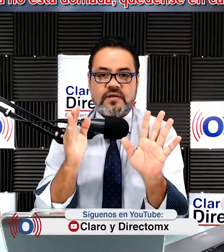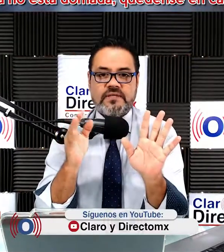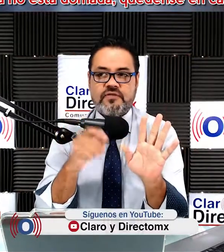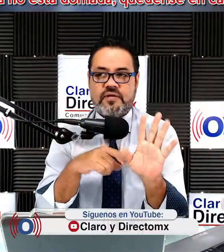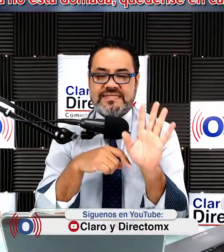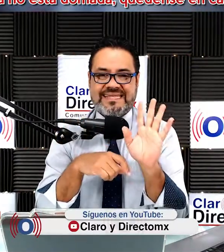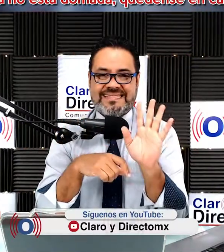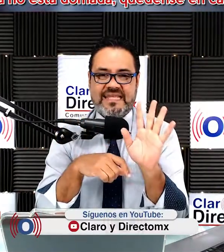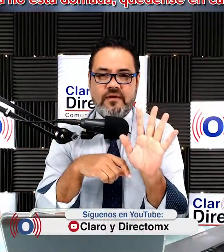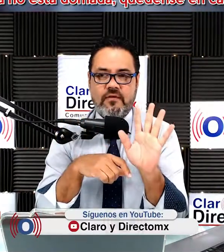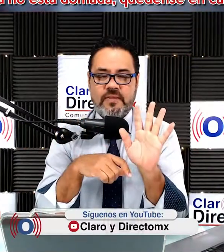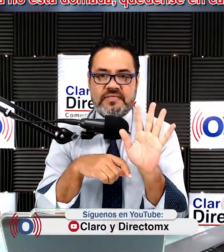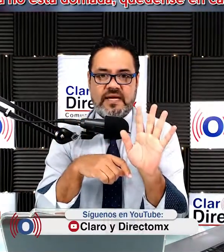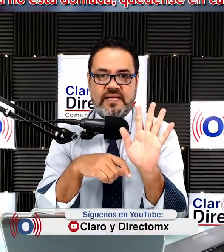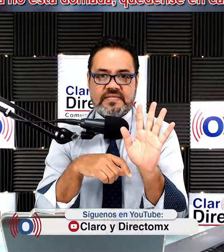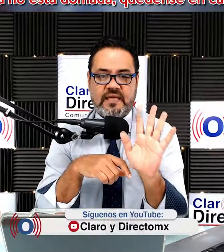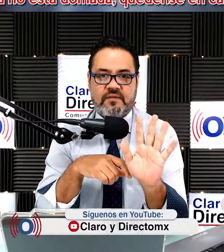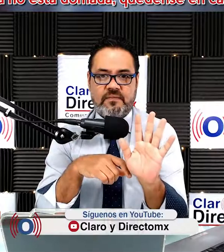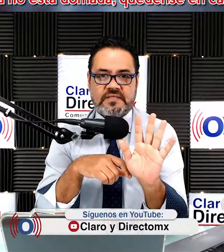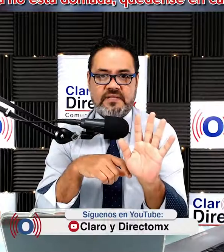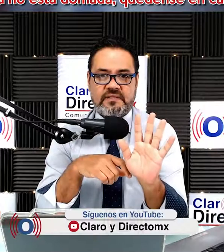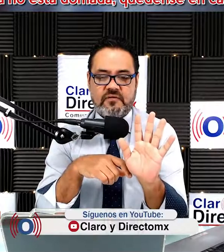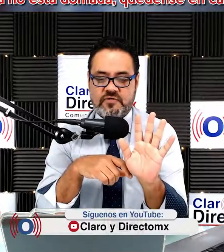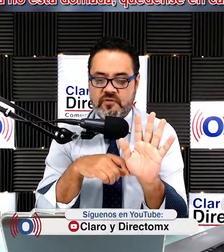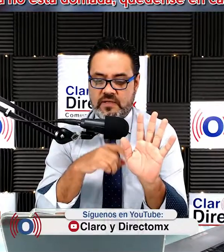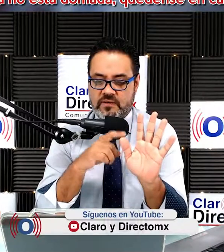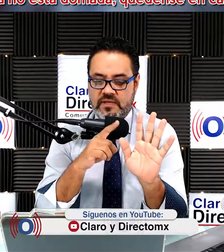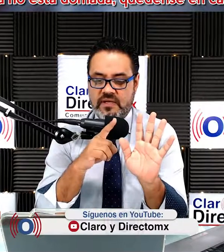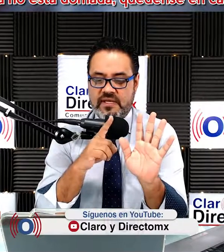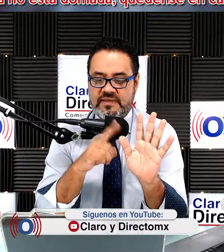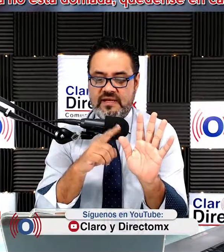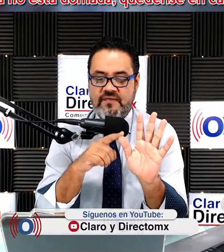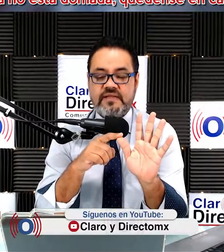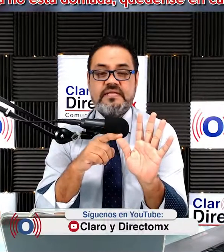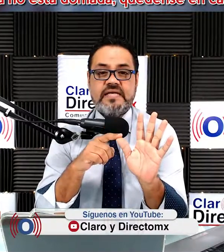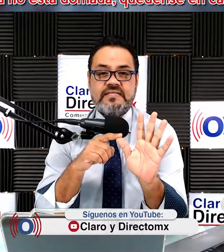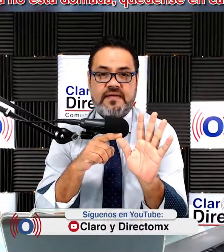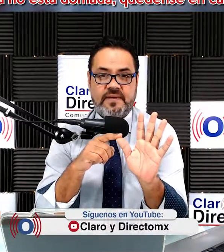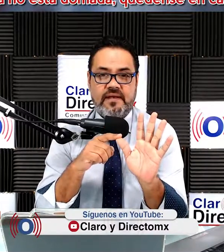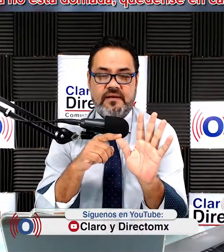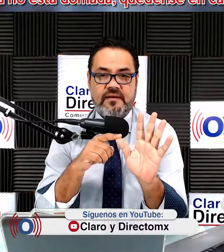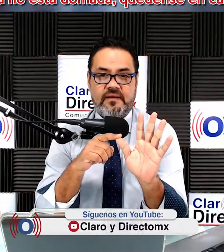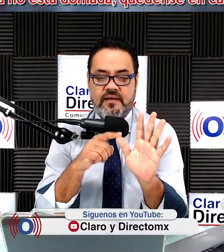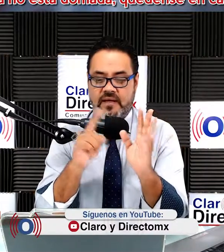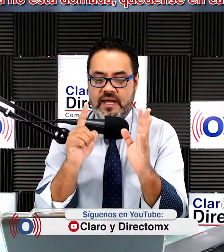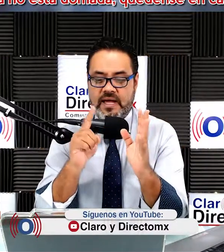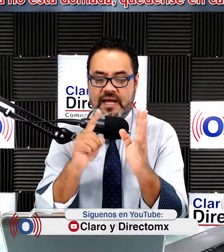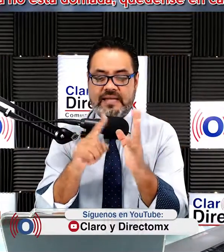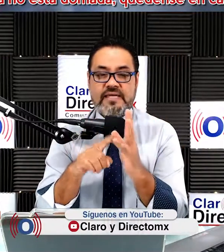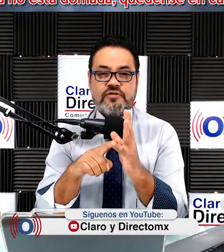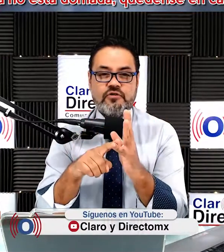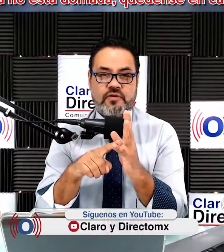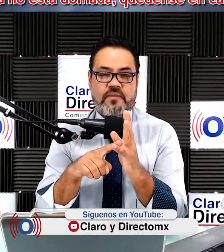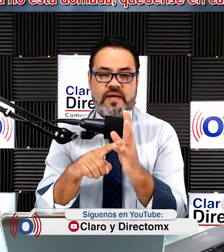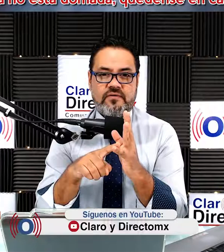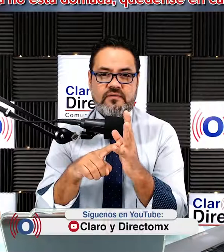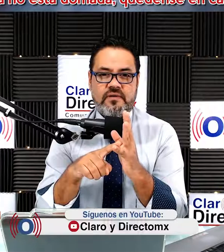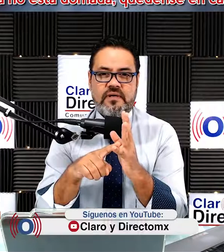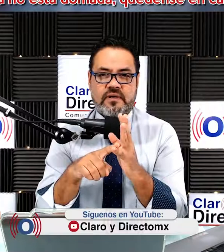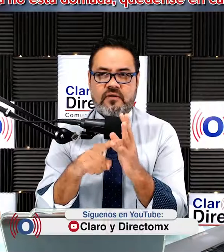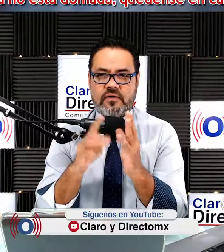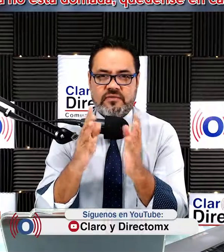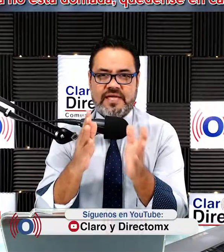5 intervenciones, 5 mensajes que ha dado el presidente López Obrador del 26 de abril al 18 de